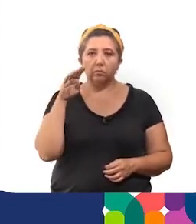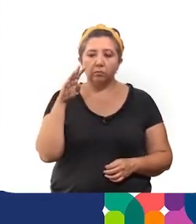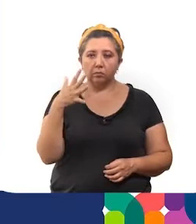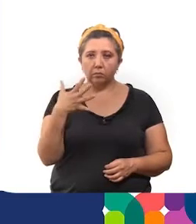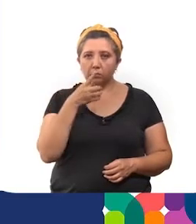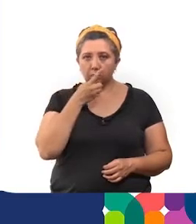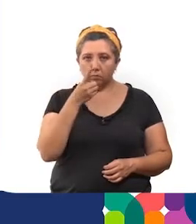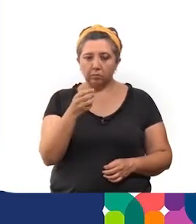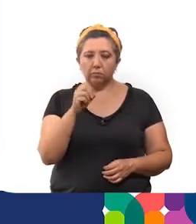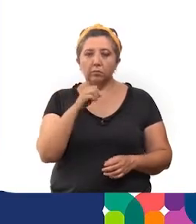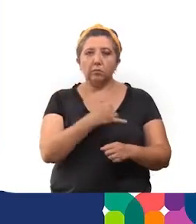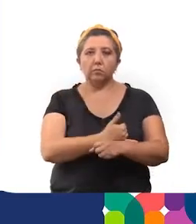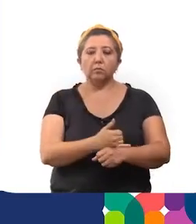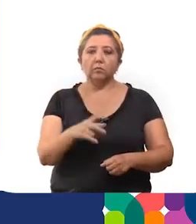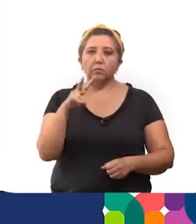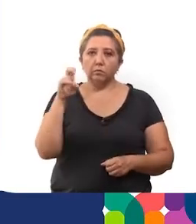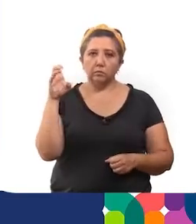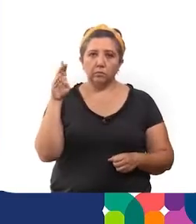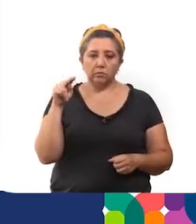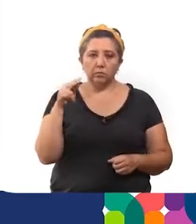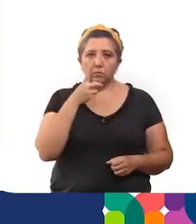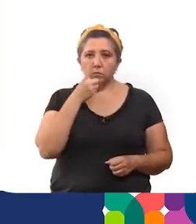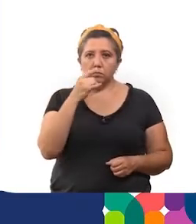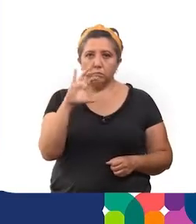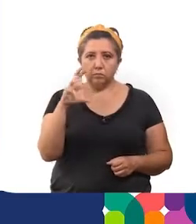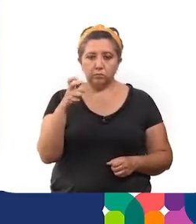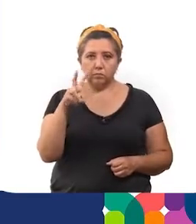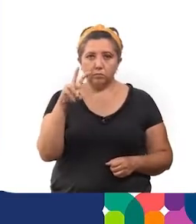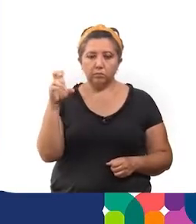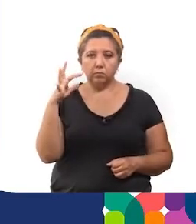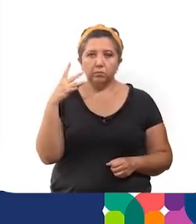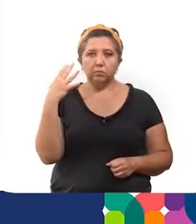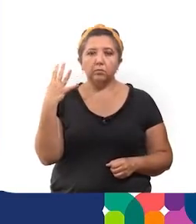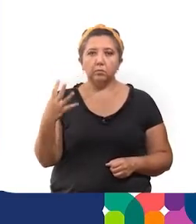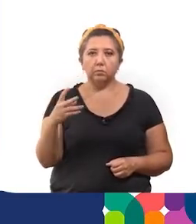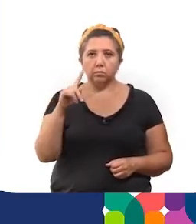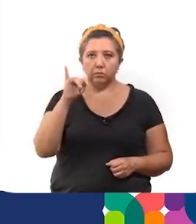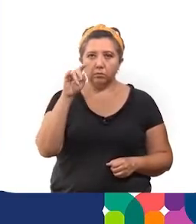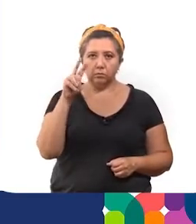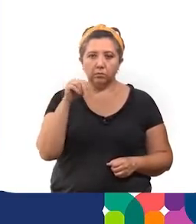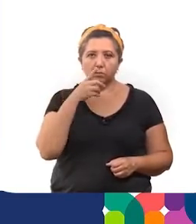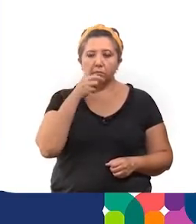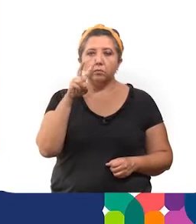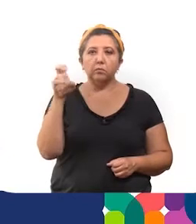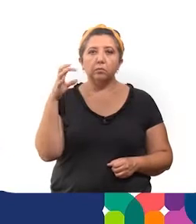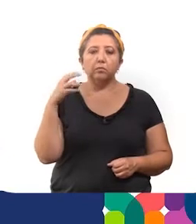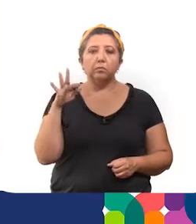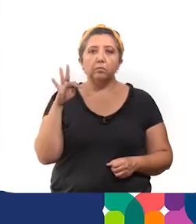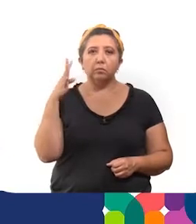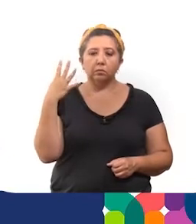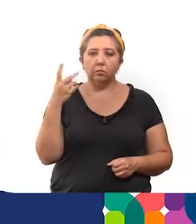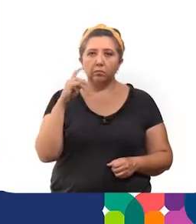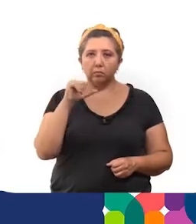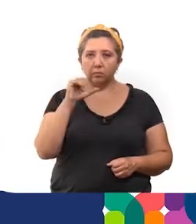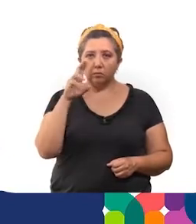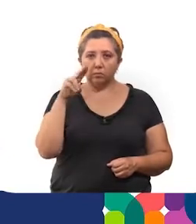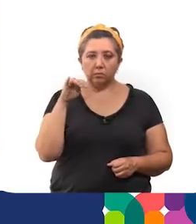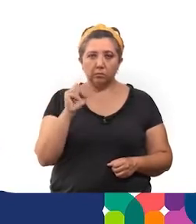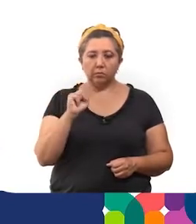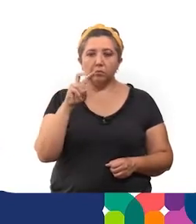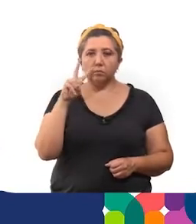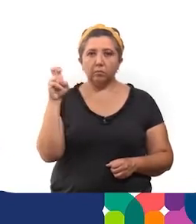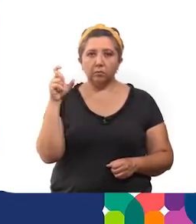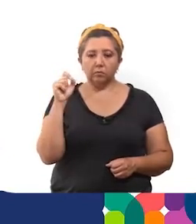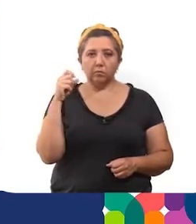Izamal 280, Chemash 254, Tinum 244, Acanqué